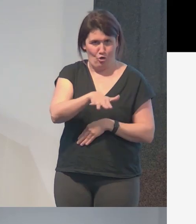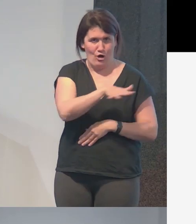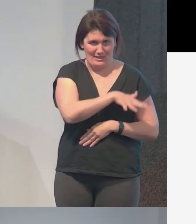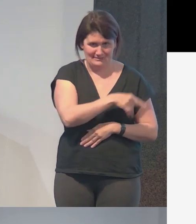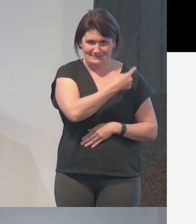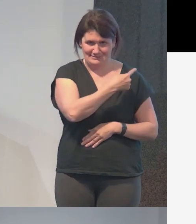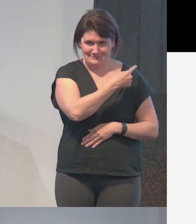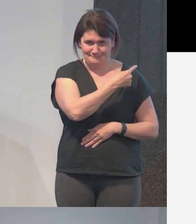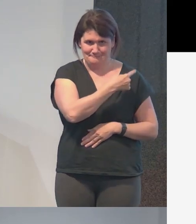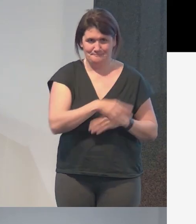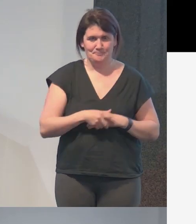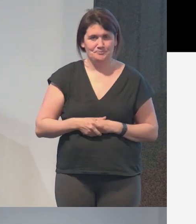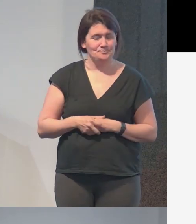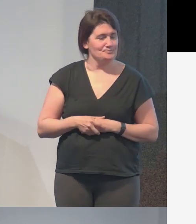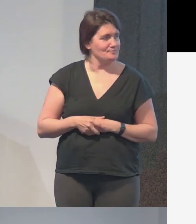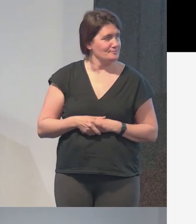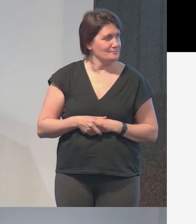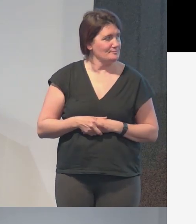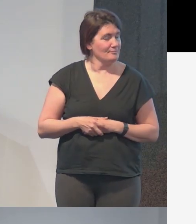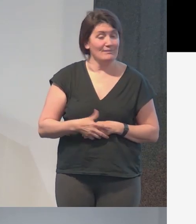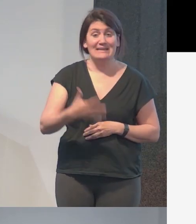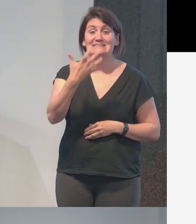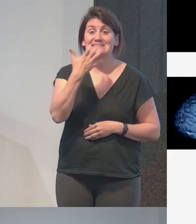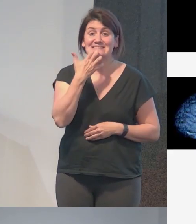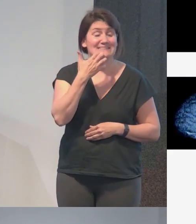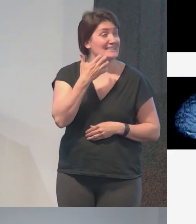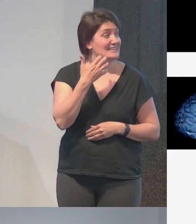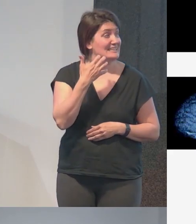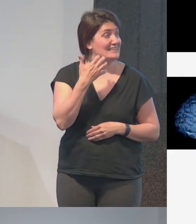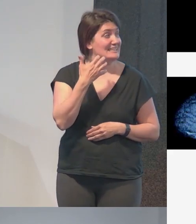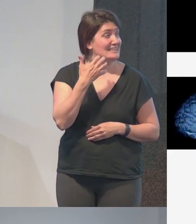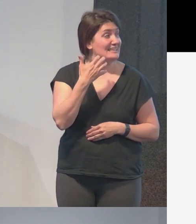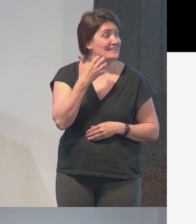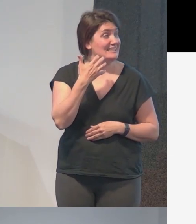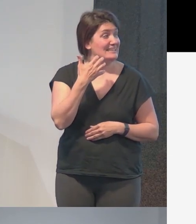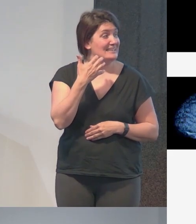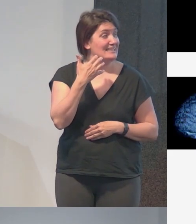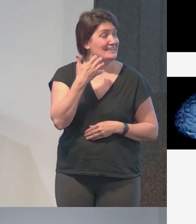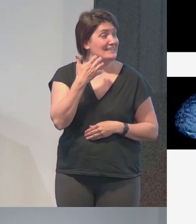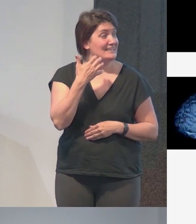cerebro. Y si hago así,